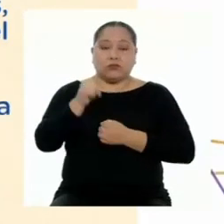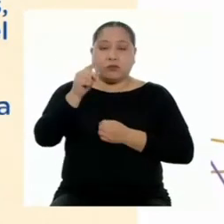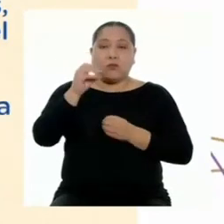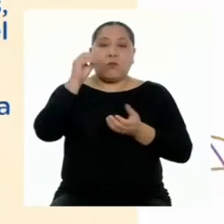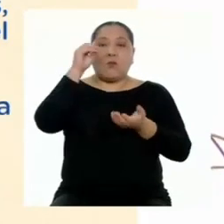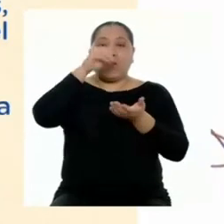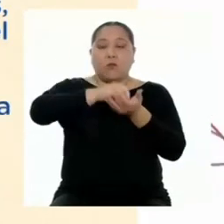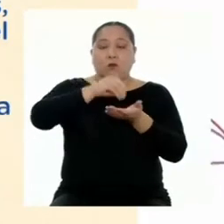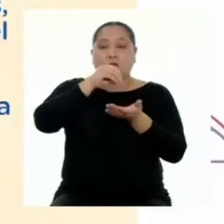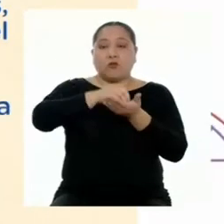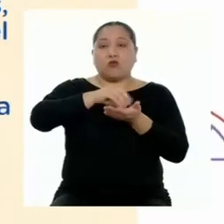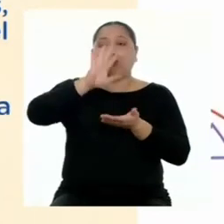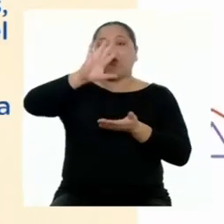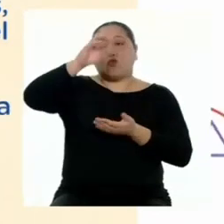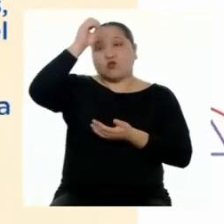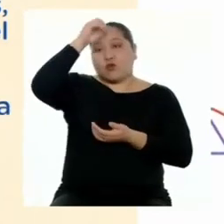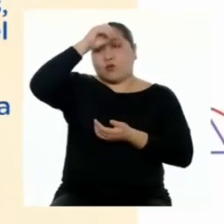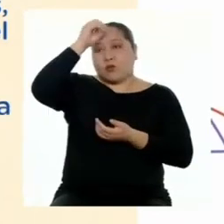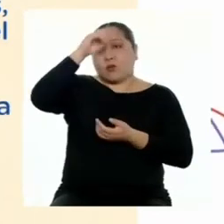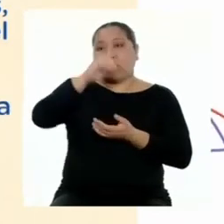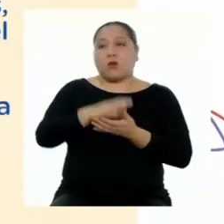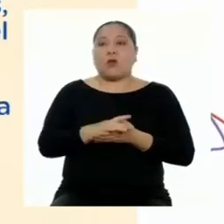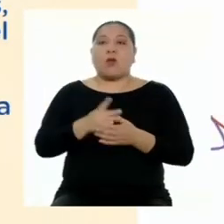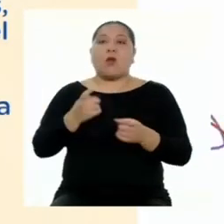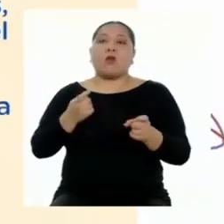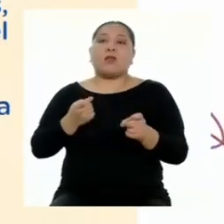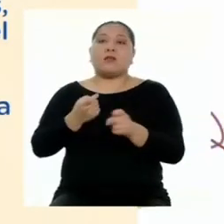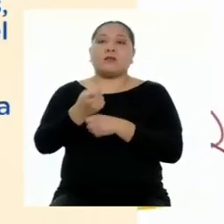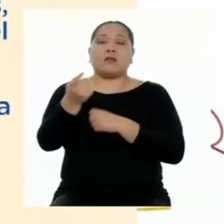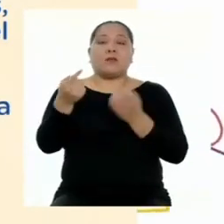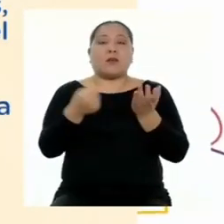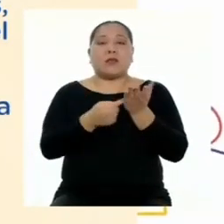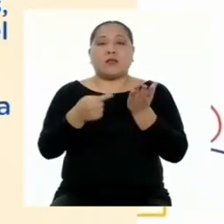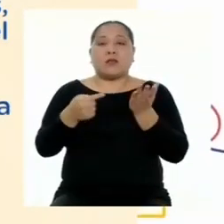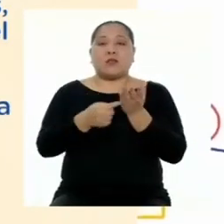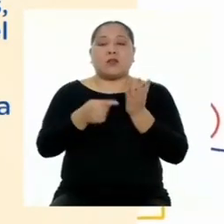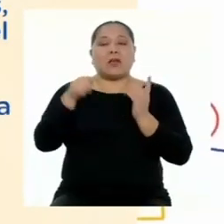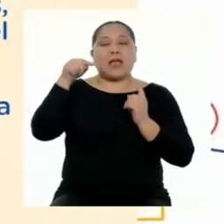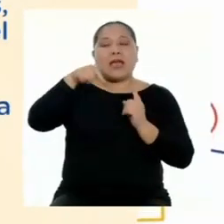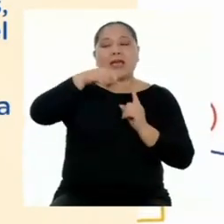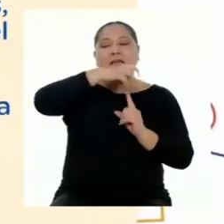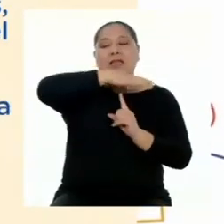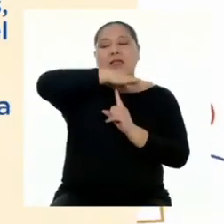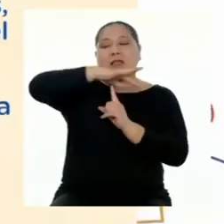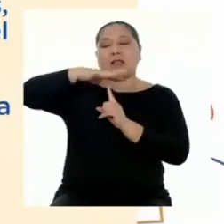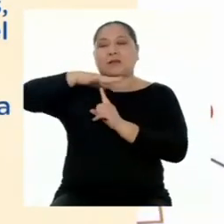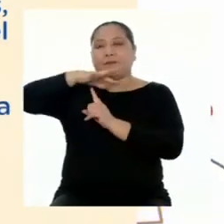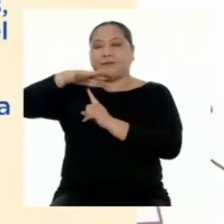impacto de la tecnología en el ecosistema.